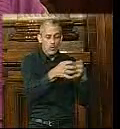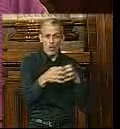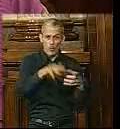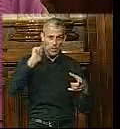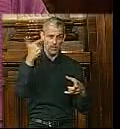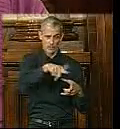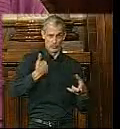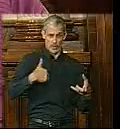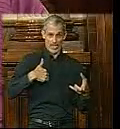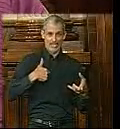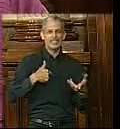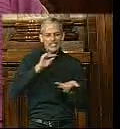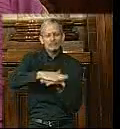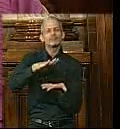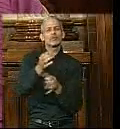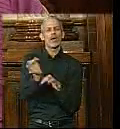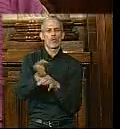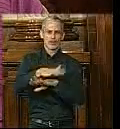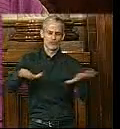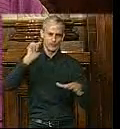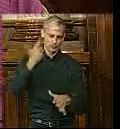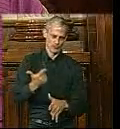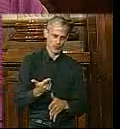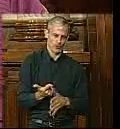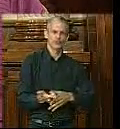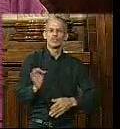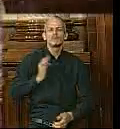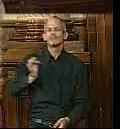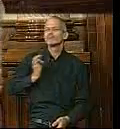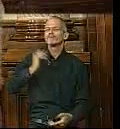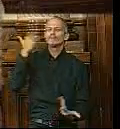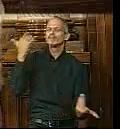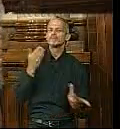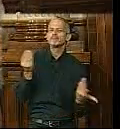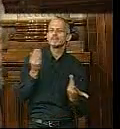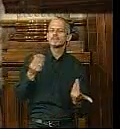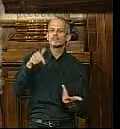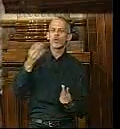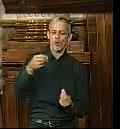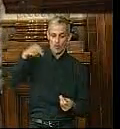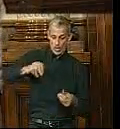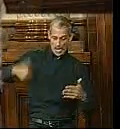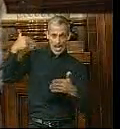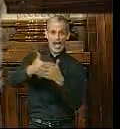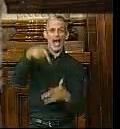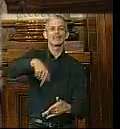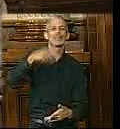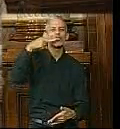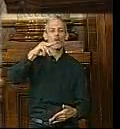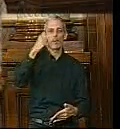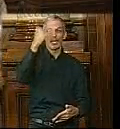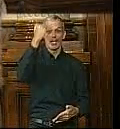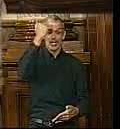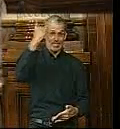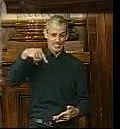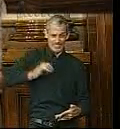sorda y en educación de sordos. Y esos años te trajeron a este 2015 que